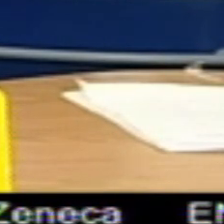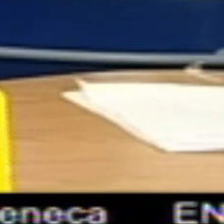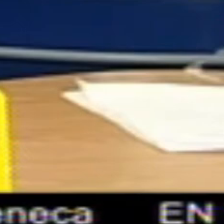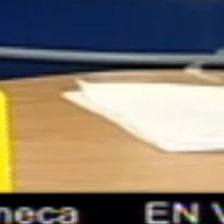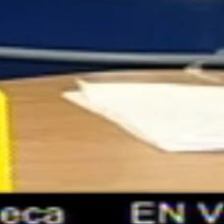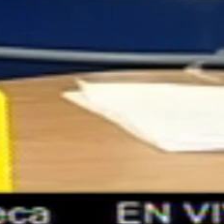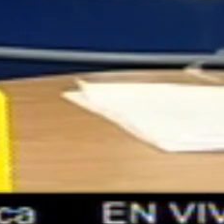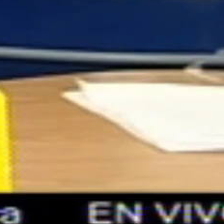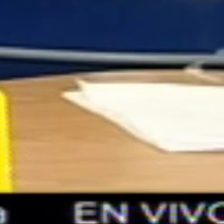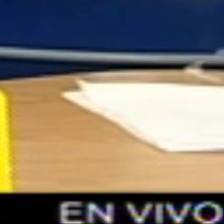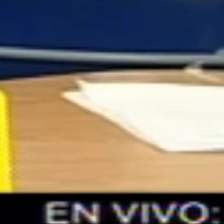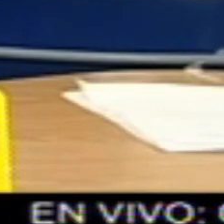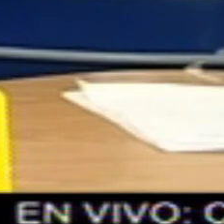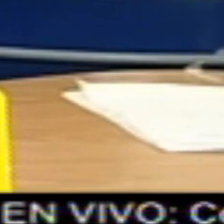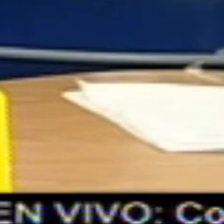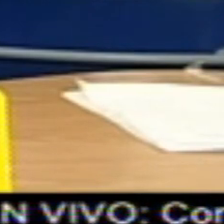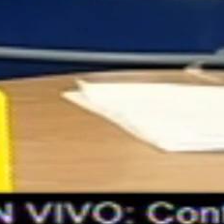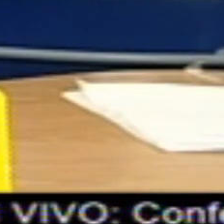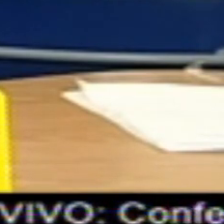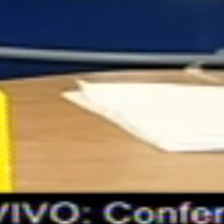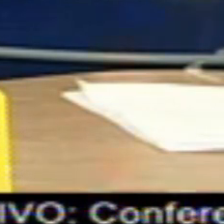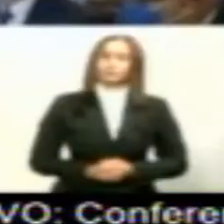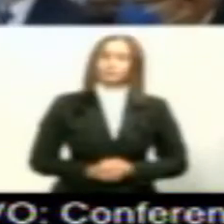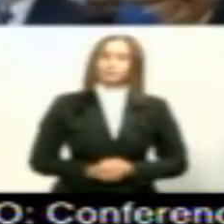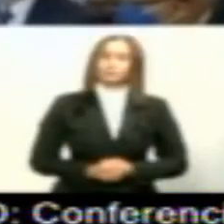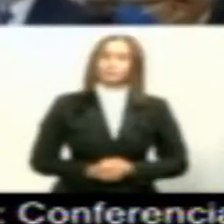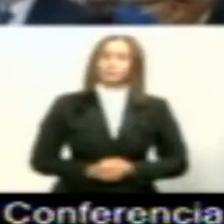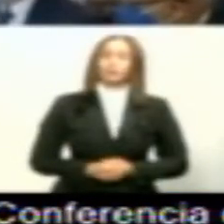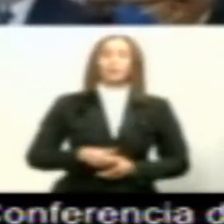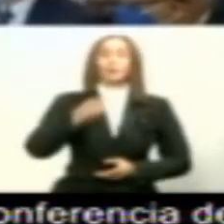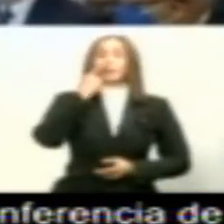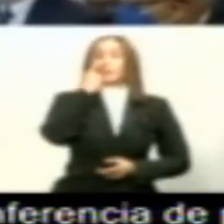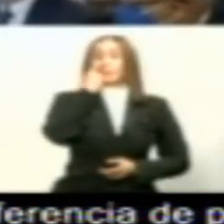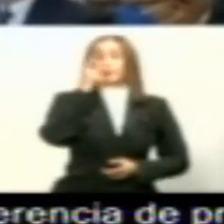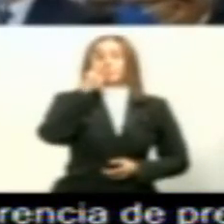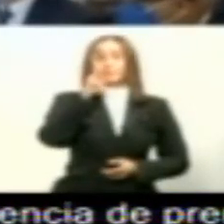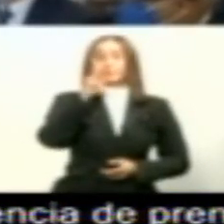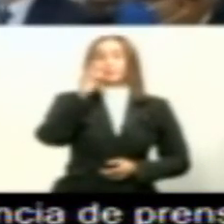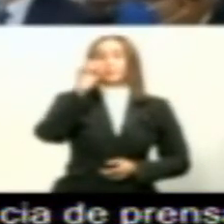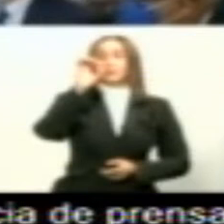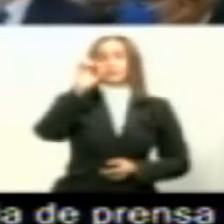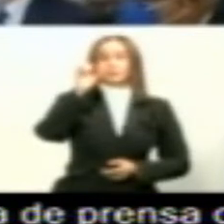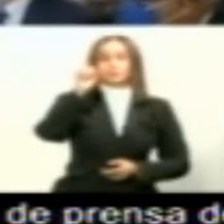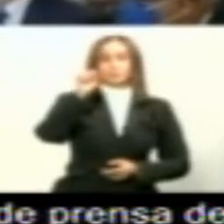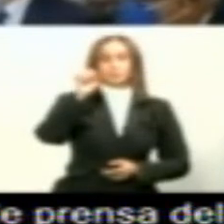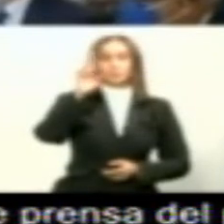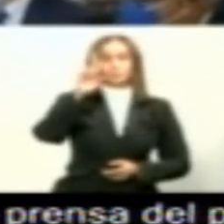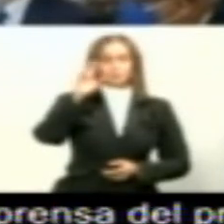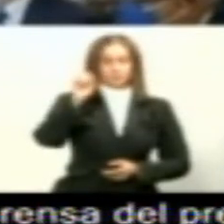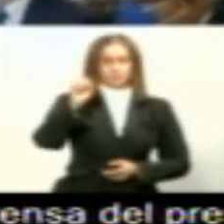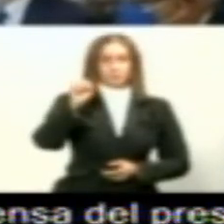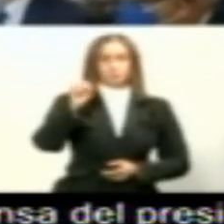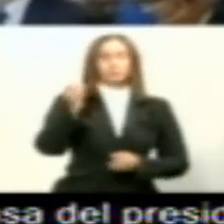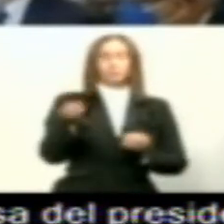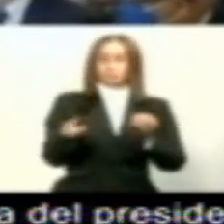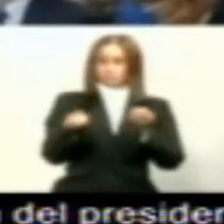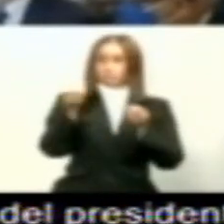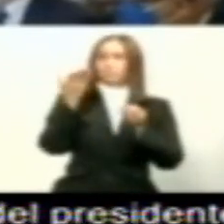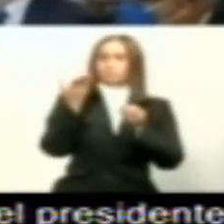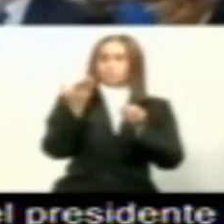pruebas suficientes. Con relación a las pruebas, hay pruebas PCR